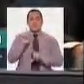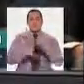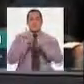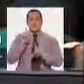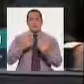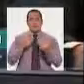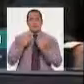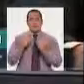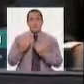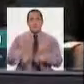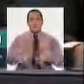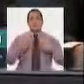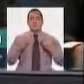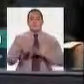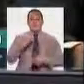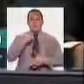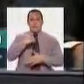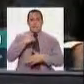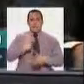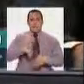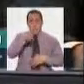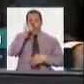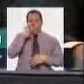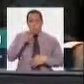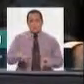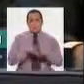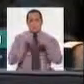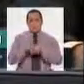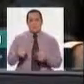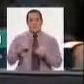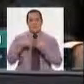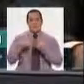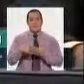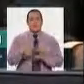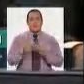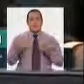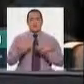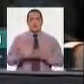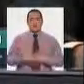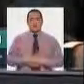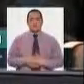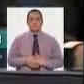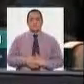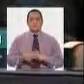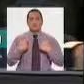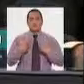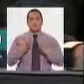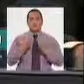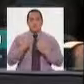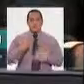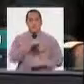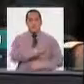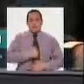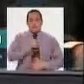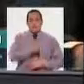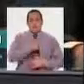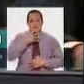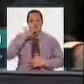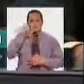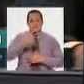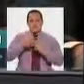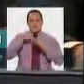manera se traicione al Perú con este tipo de circunstancias. Quisiéramos lamentar